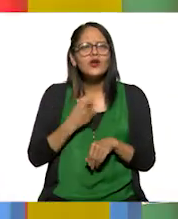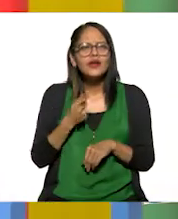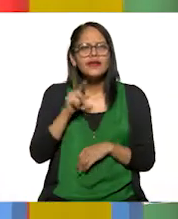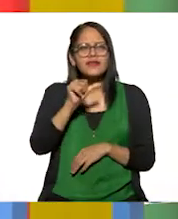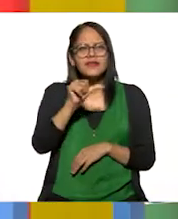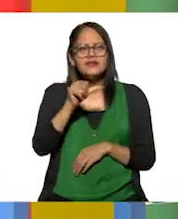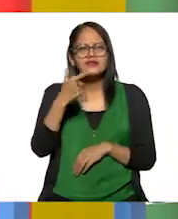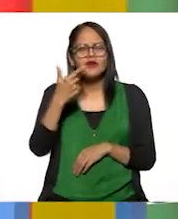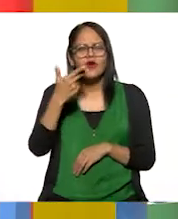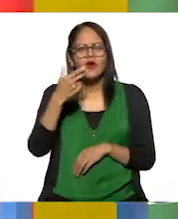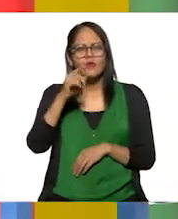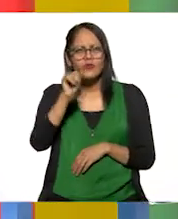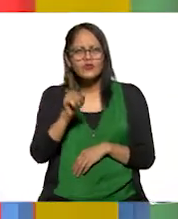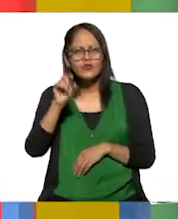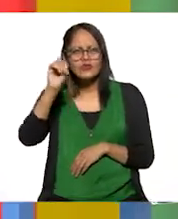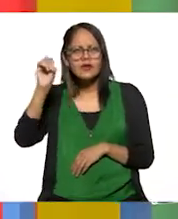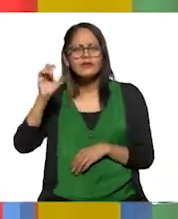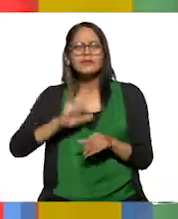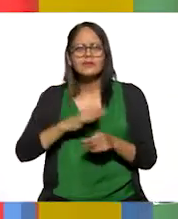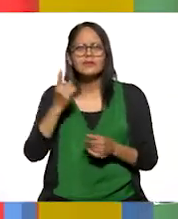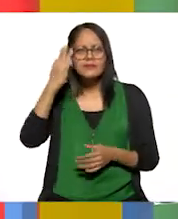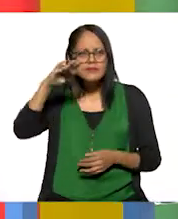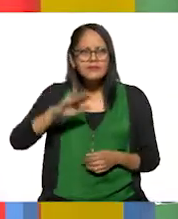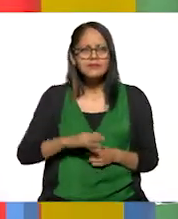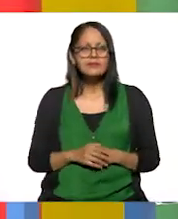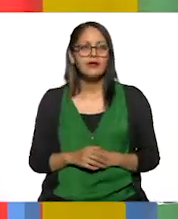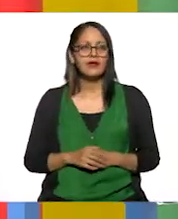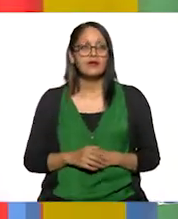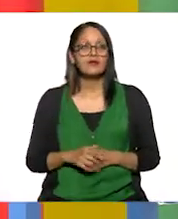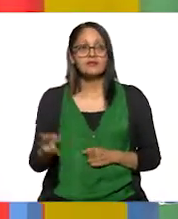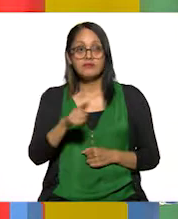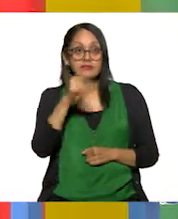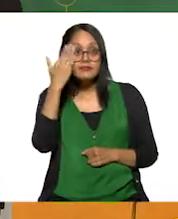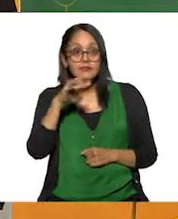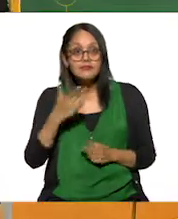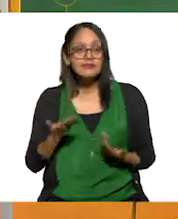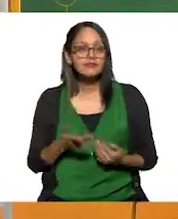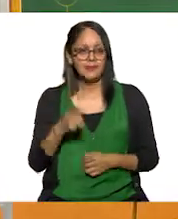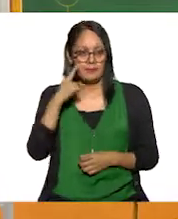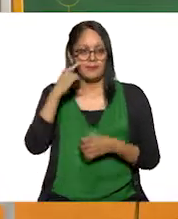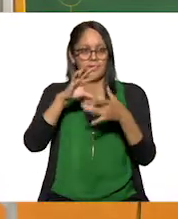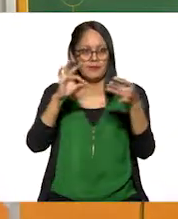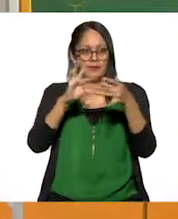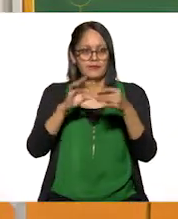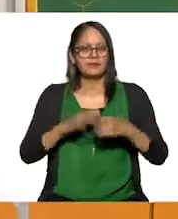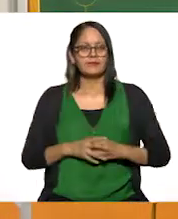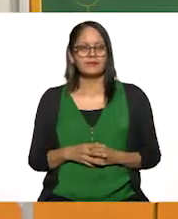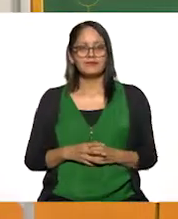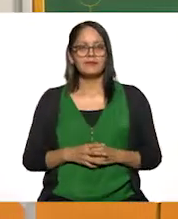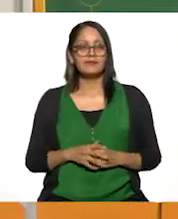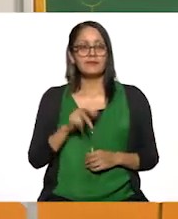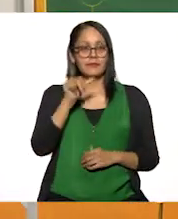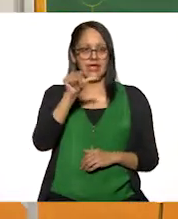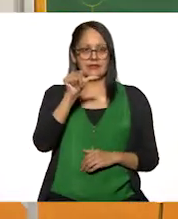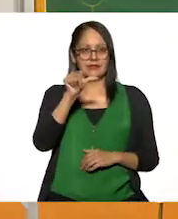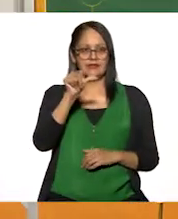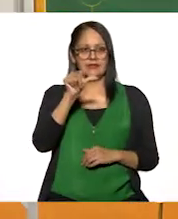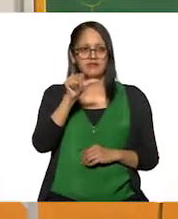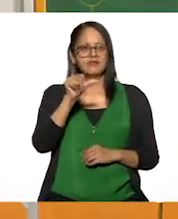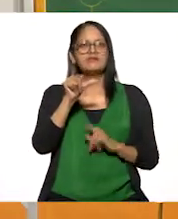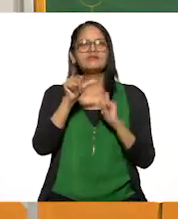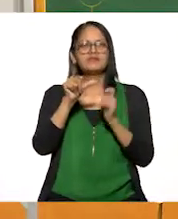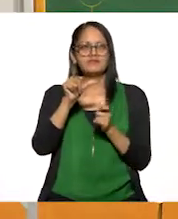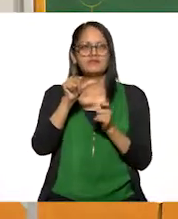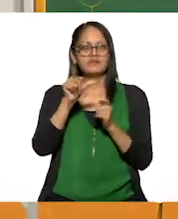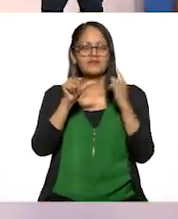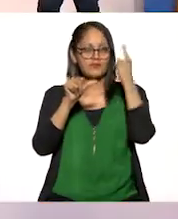horas? No, ¿ustedes lo saben, niñas y niños? Muy bien, deja de explicarte. El 16